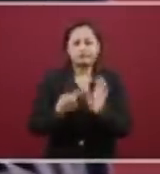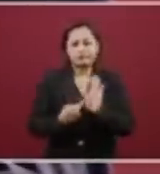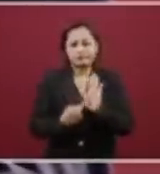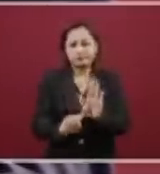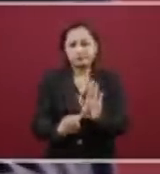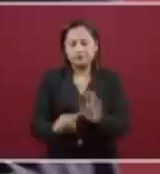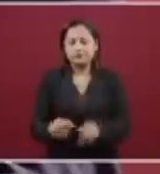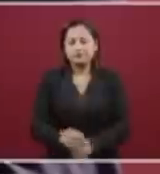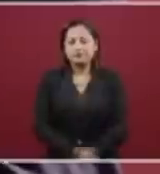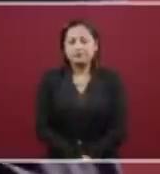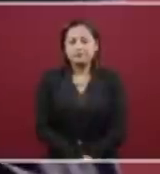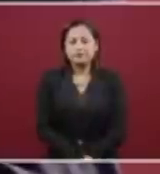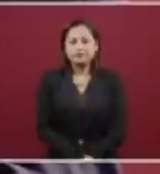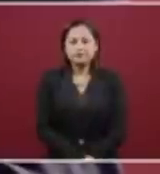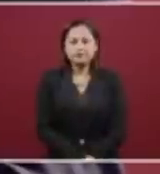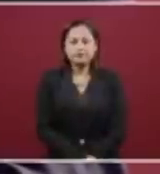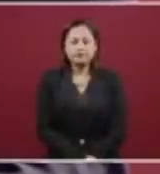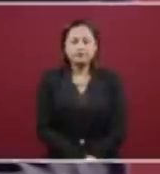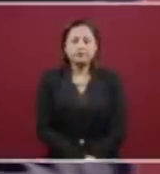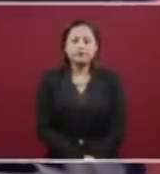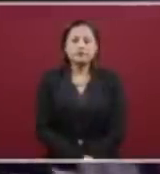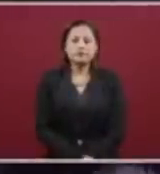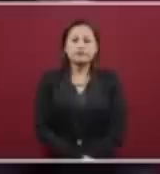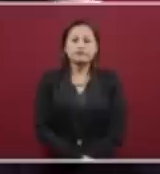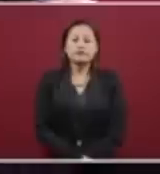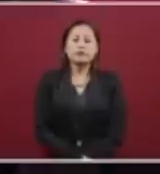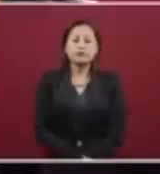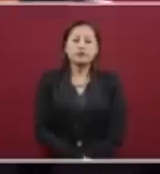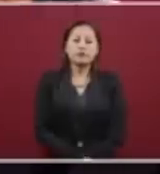vamos también a fundar